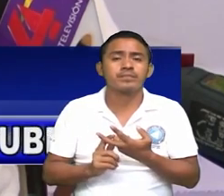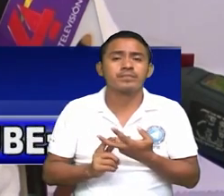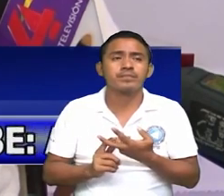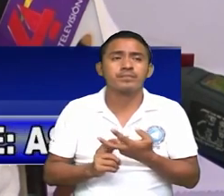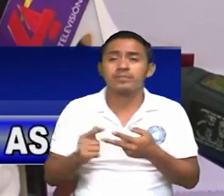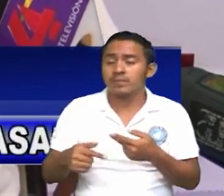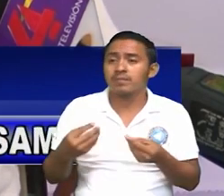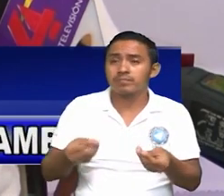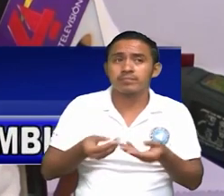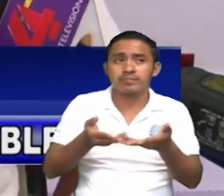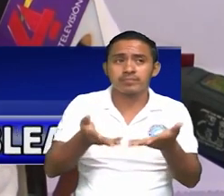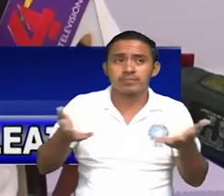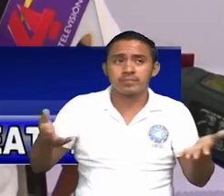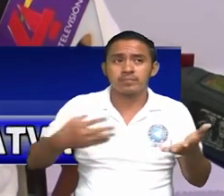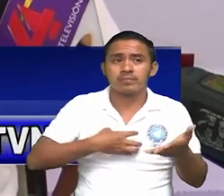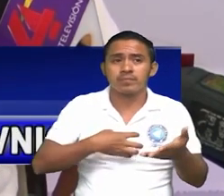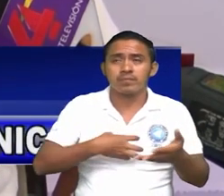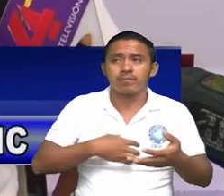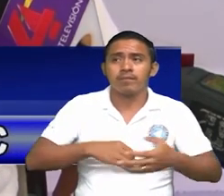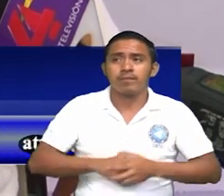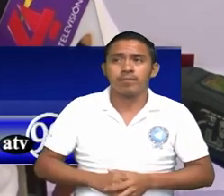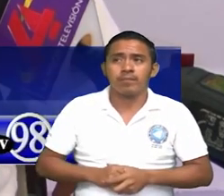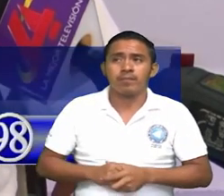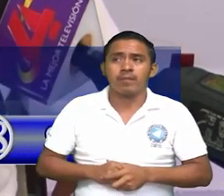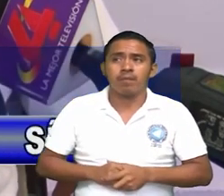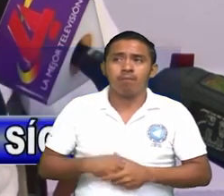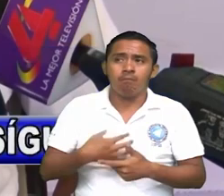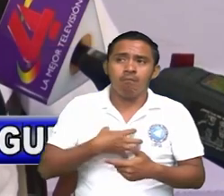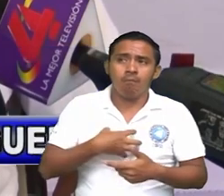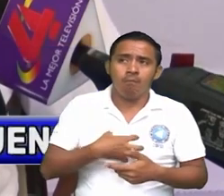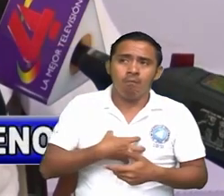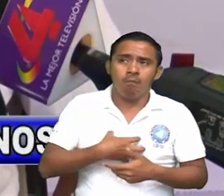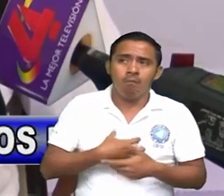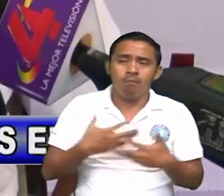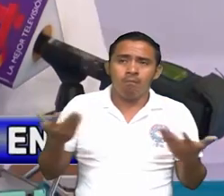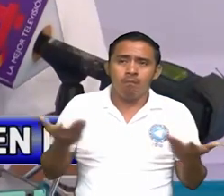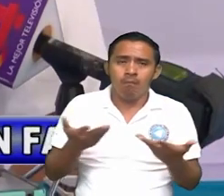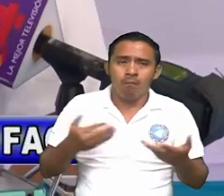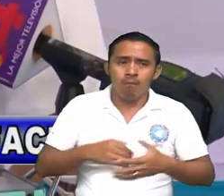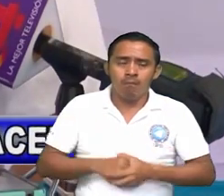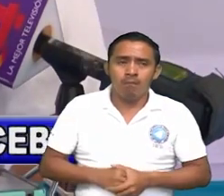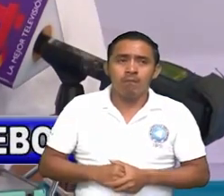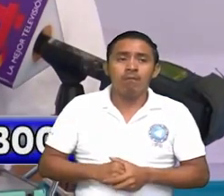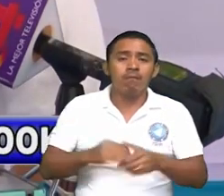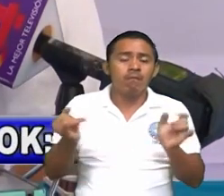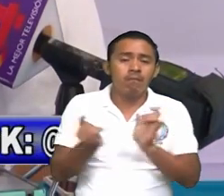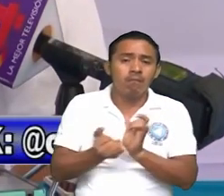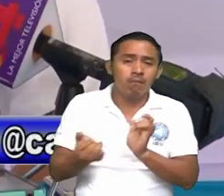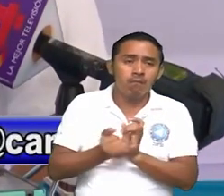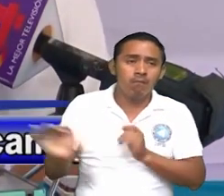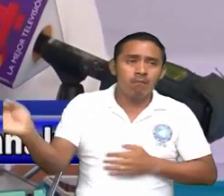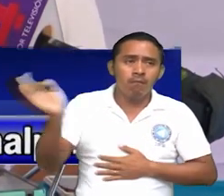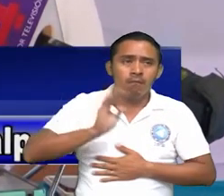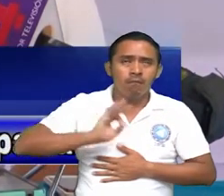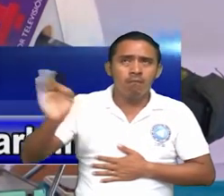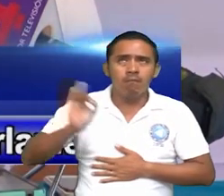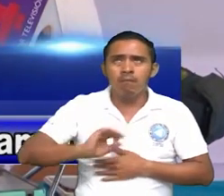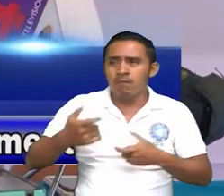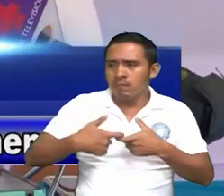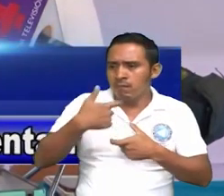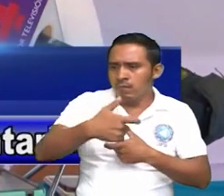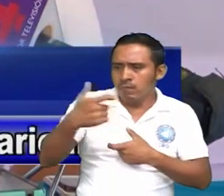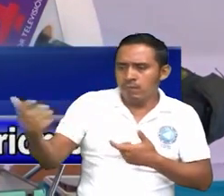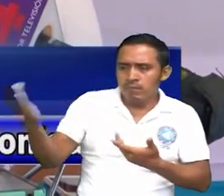que ponemos a la orden de los consumidores con un precio súper accesible. De igual forma, queremos invitar a todas las